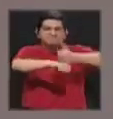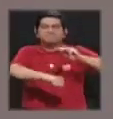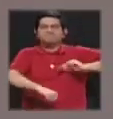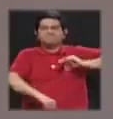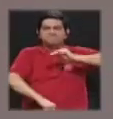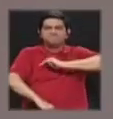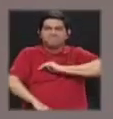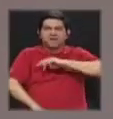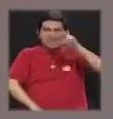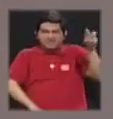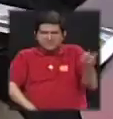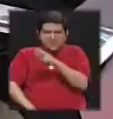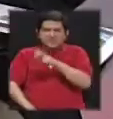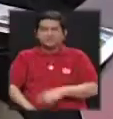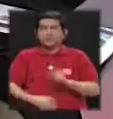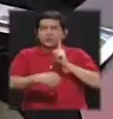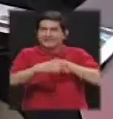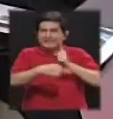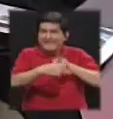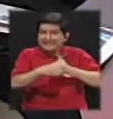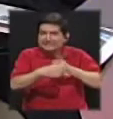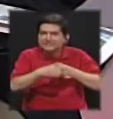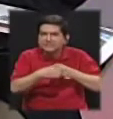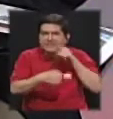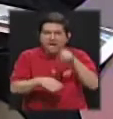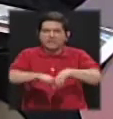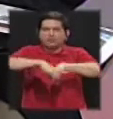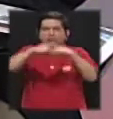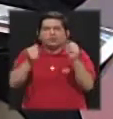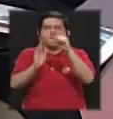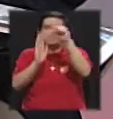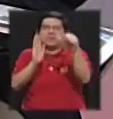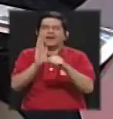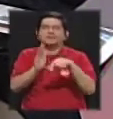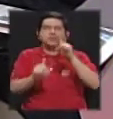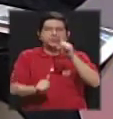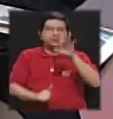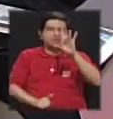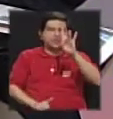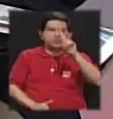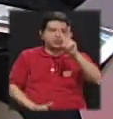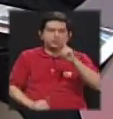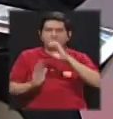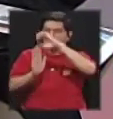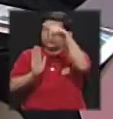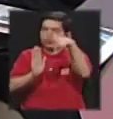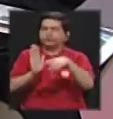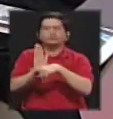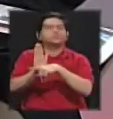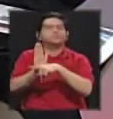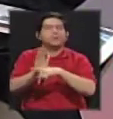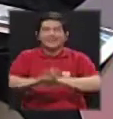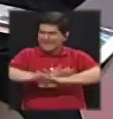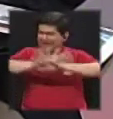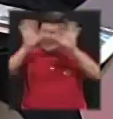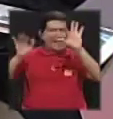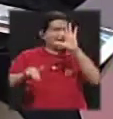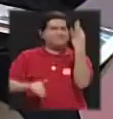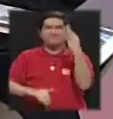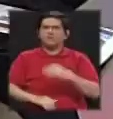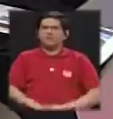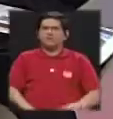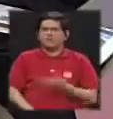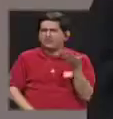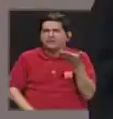ministro de Obras y Transportes chino, esto viola el artículo 182 de la Constitución Política claramente. ¿En